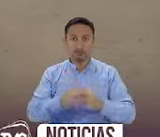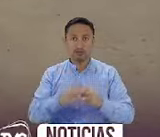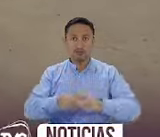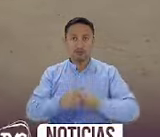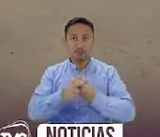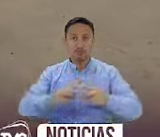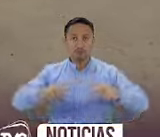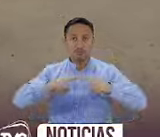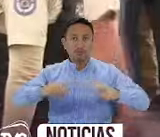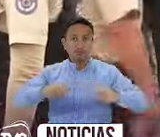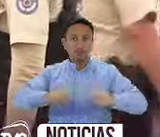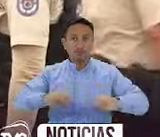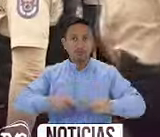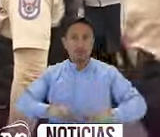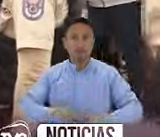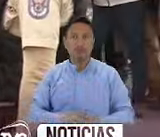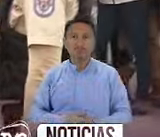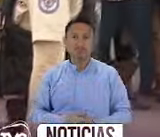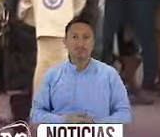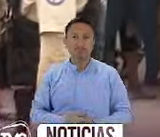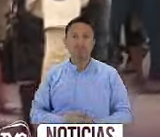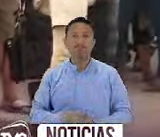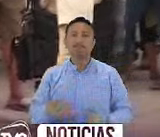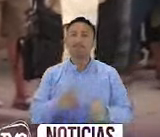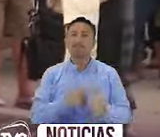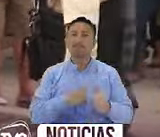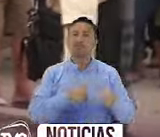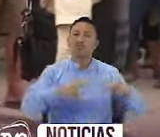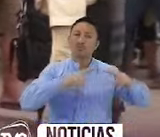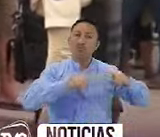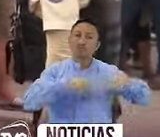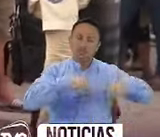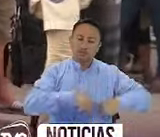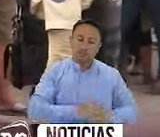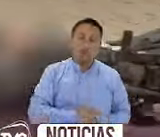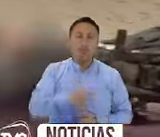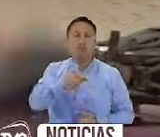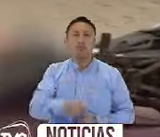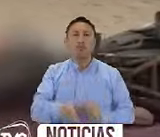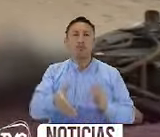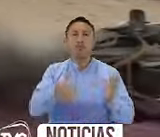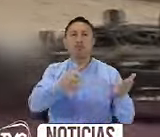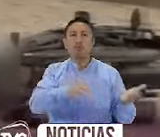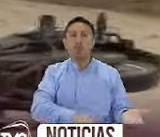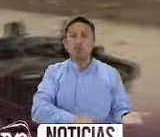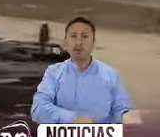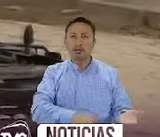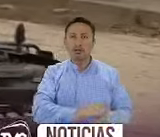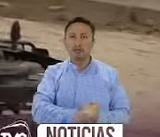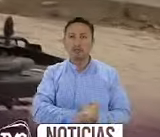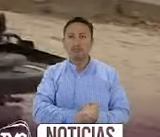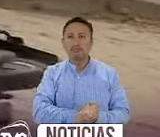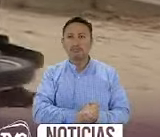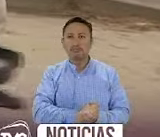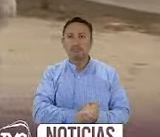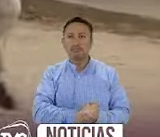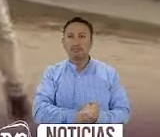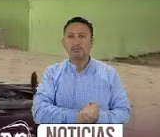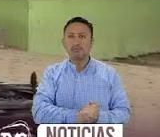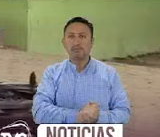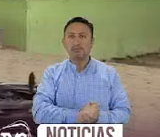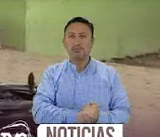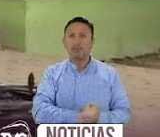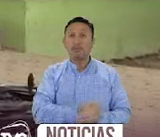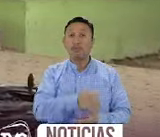respectivas. Las primeras indagaciones señalan que los fallecidos huían de sus verdugos, quienes los alcanzaron frente a una